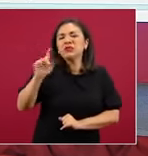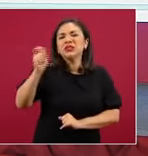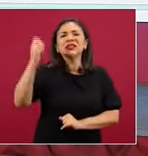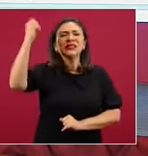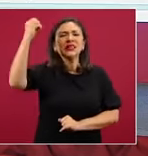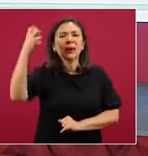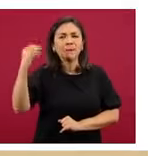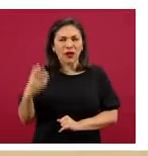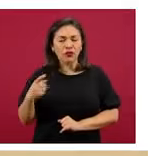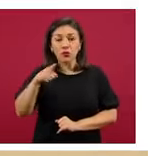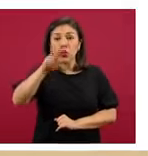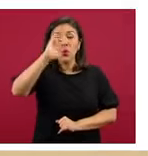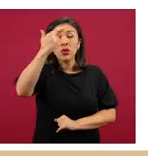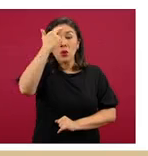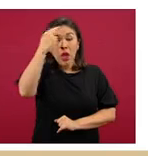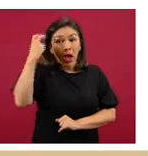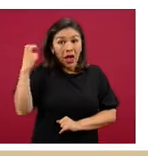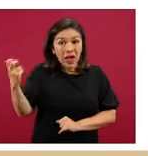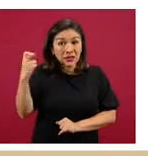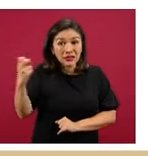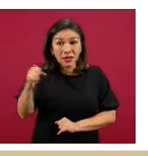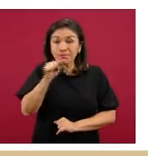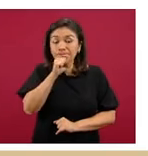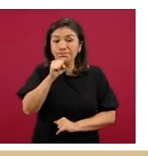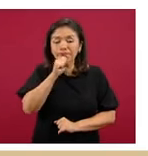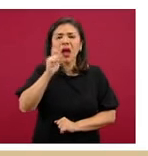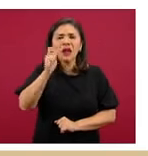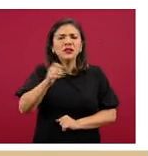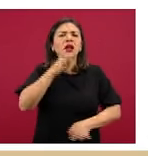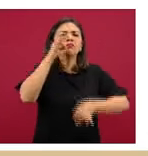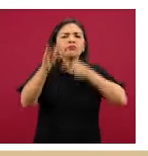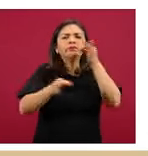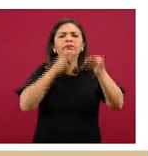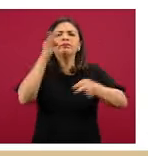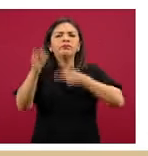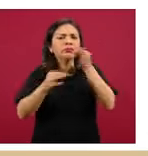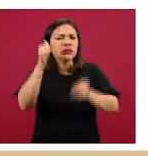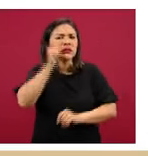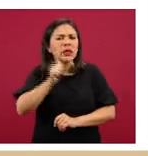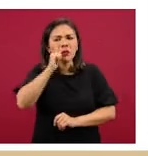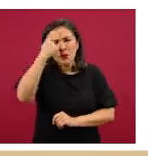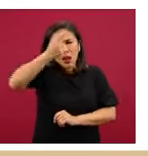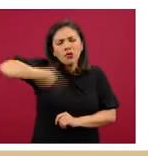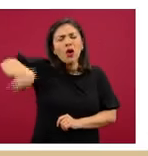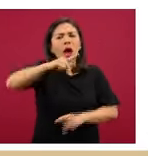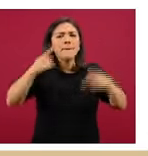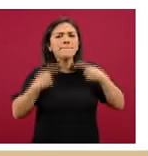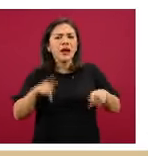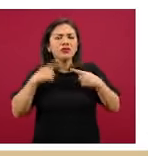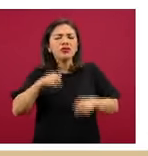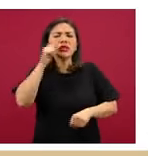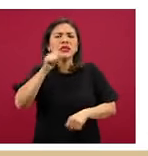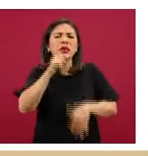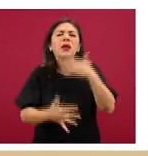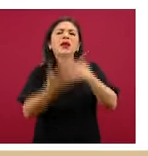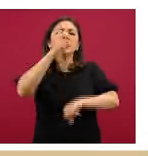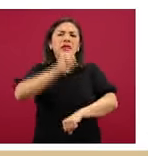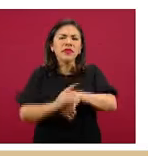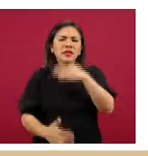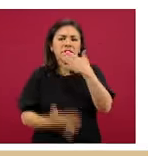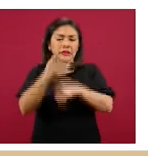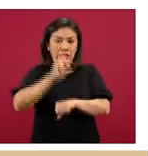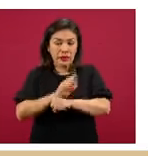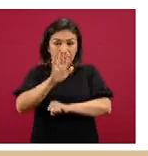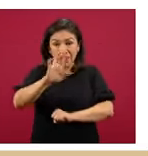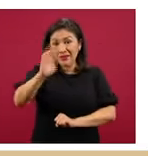semáforo. Recuerden, este es un semáforo que se hace público para la población cada 2 semanas.